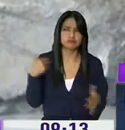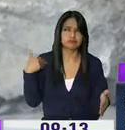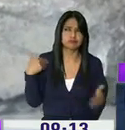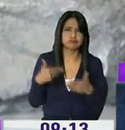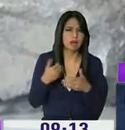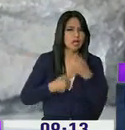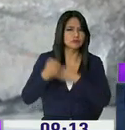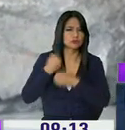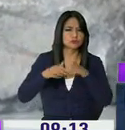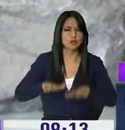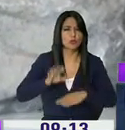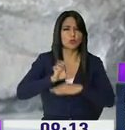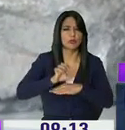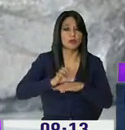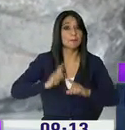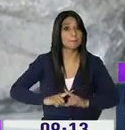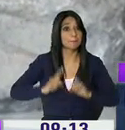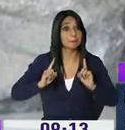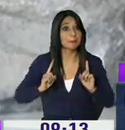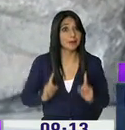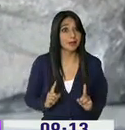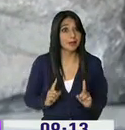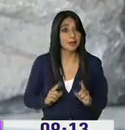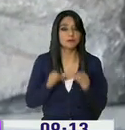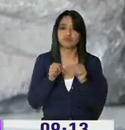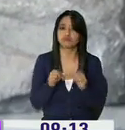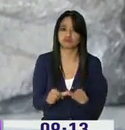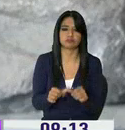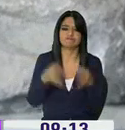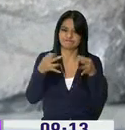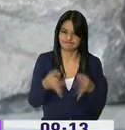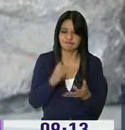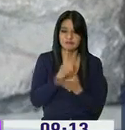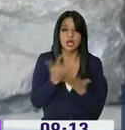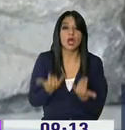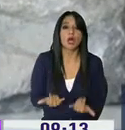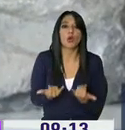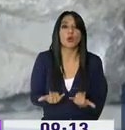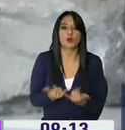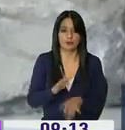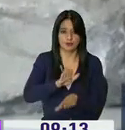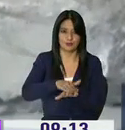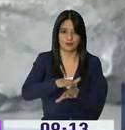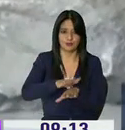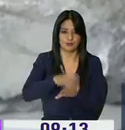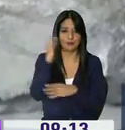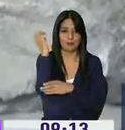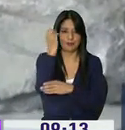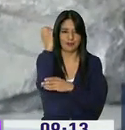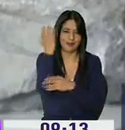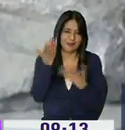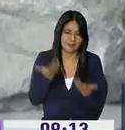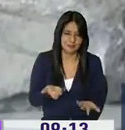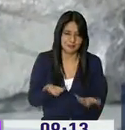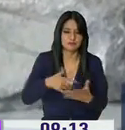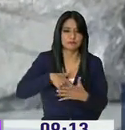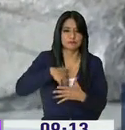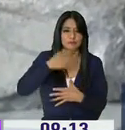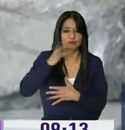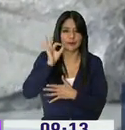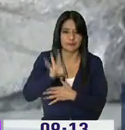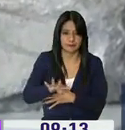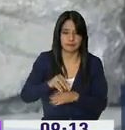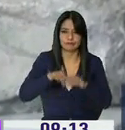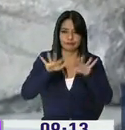algunos años en el Ecuador. Sin embargo, ha tomado una vigencia real y actual en este momento por el tema relacionado con la